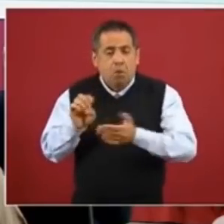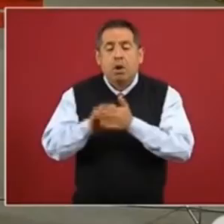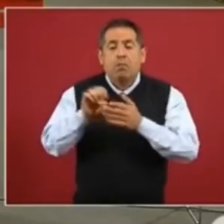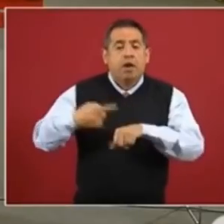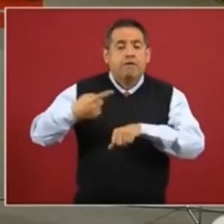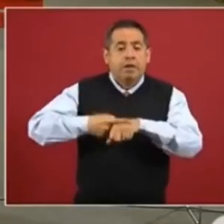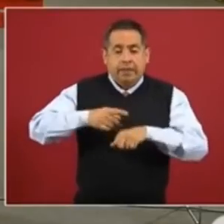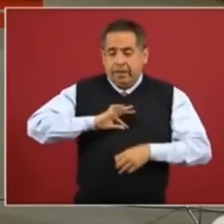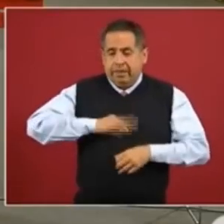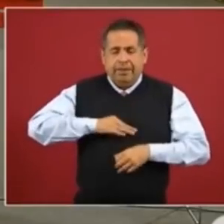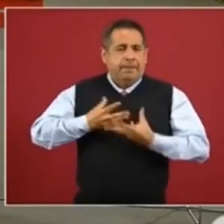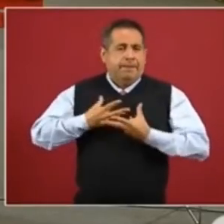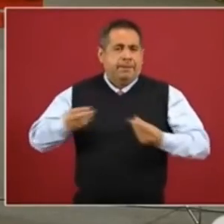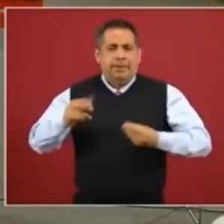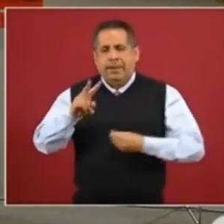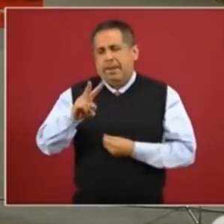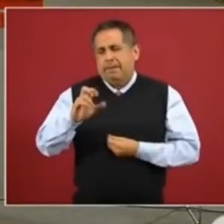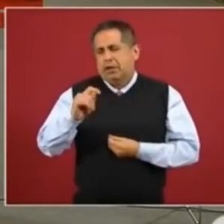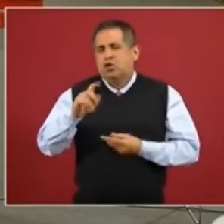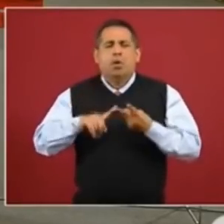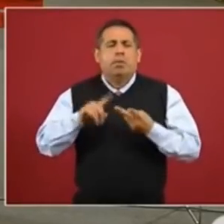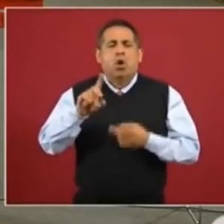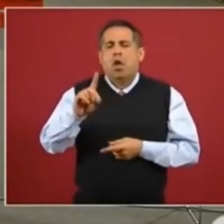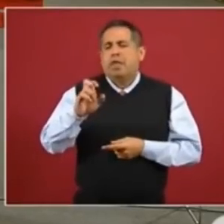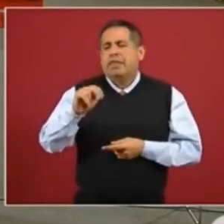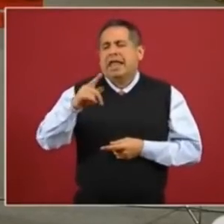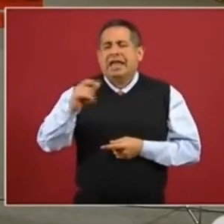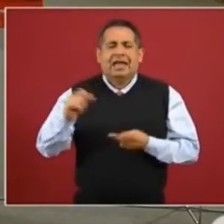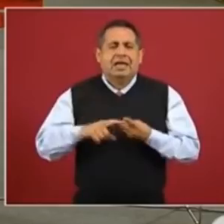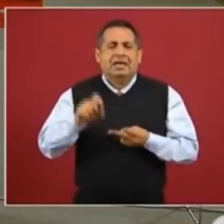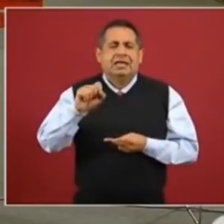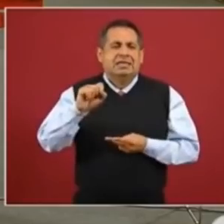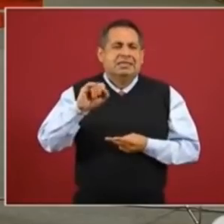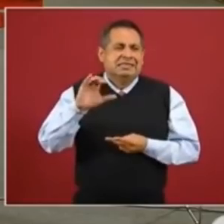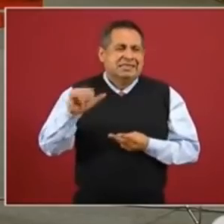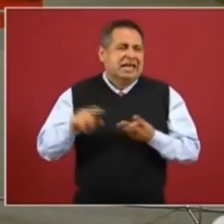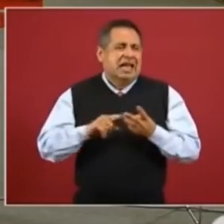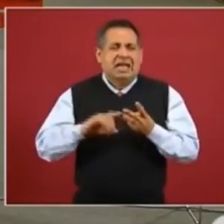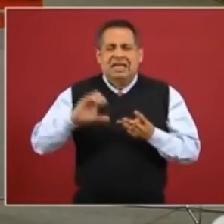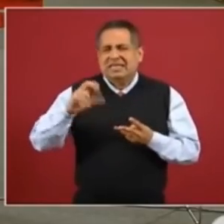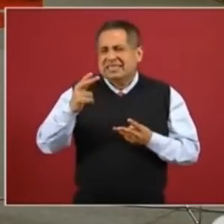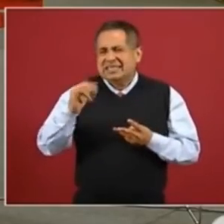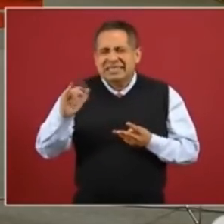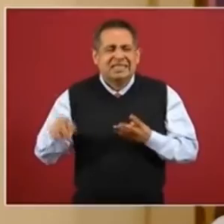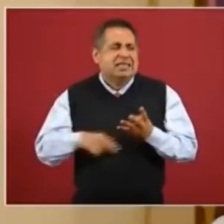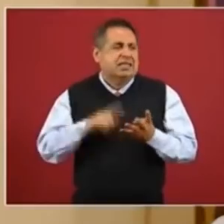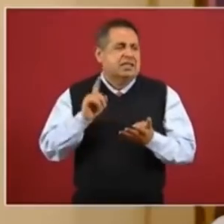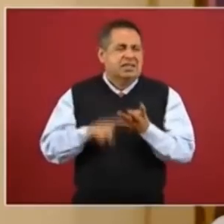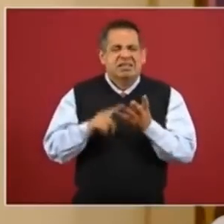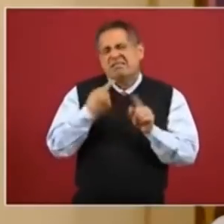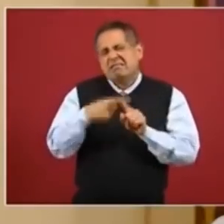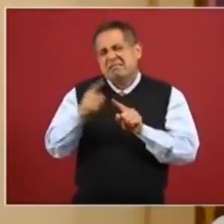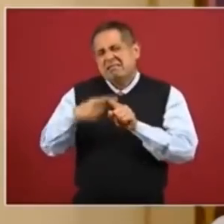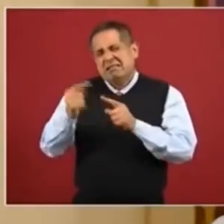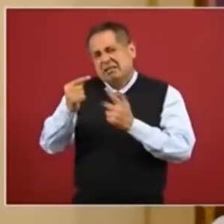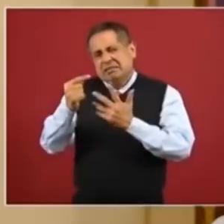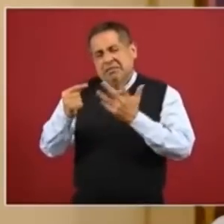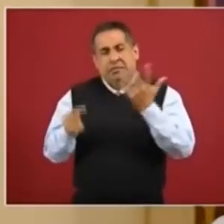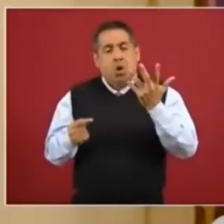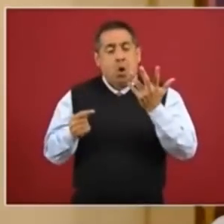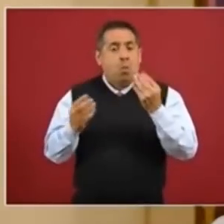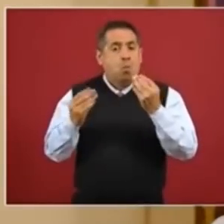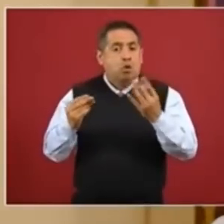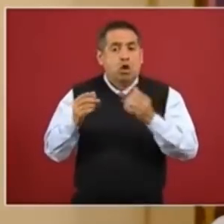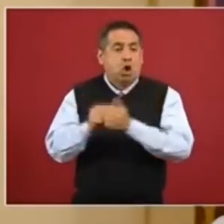transmitidas por vector, lo que es dengue, zika, CHIC, también tenemos rickettsiosis, tenemos todas las enfermedades prevenibles